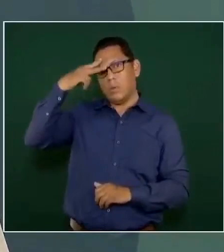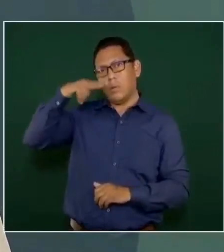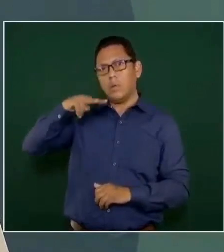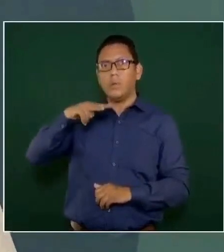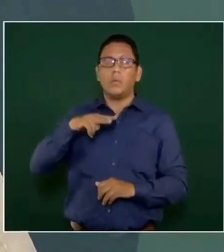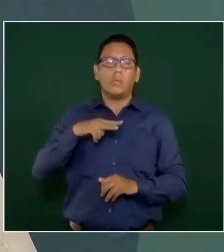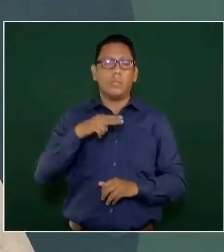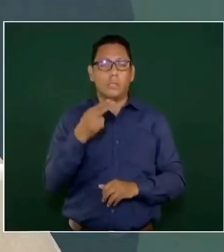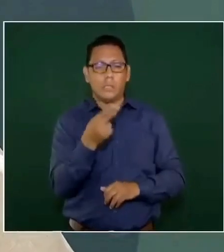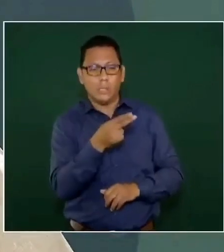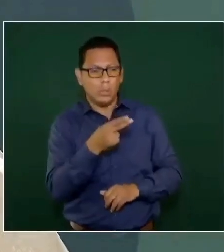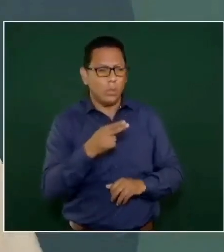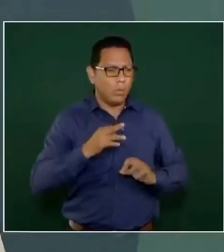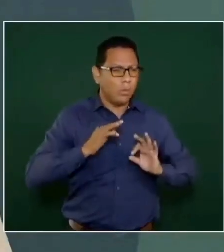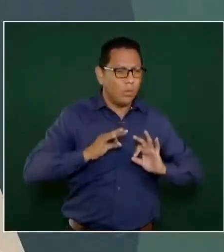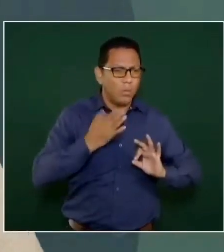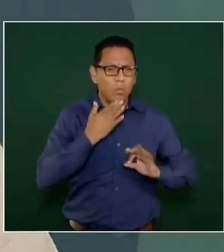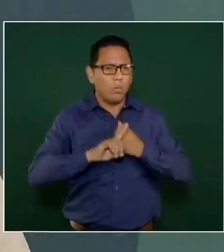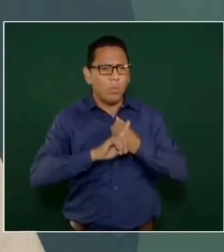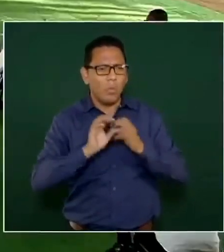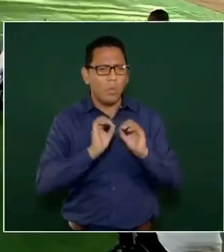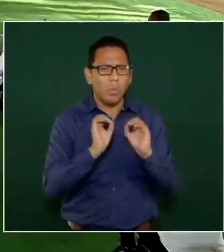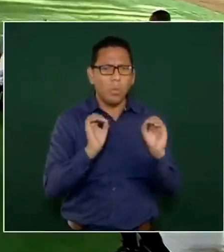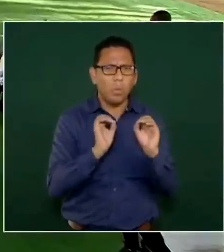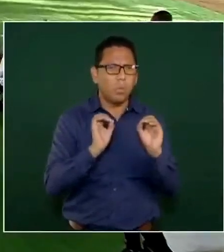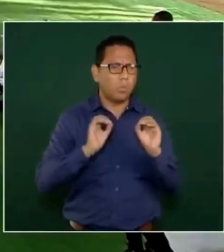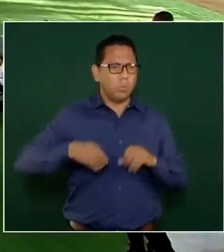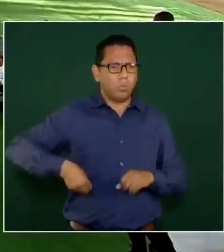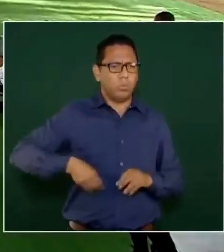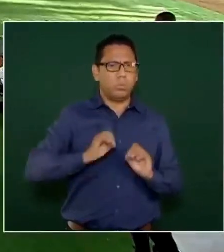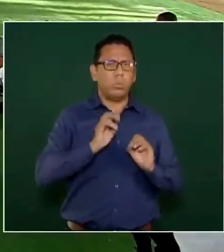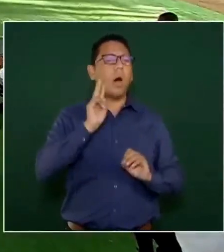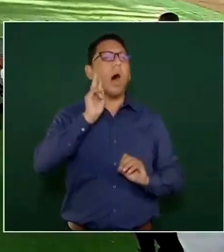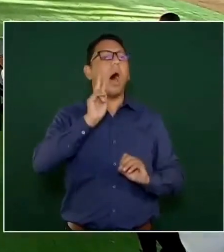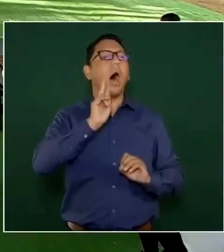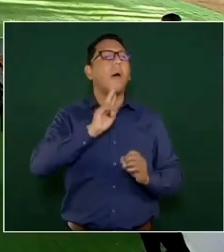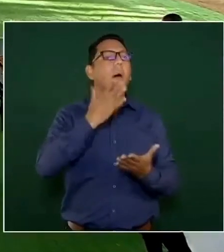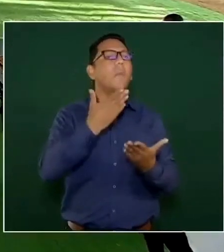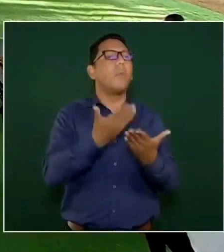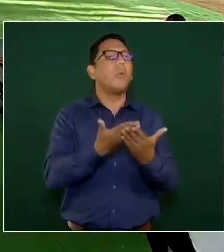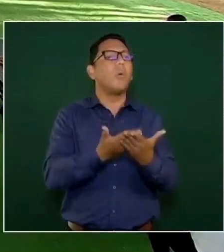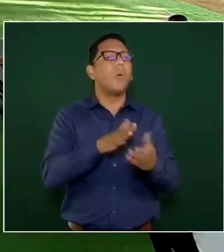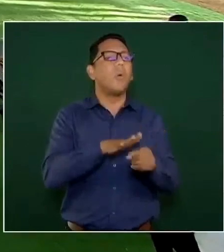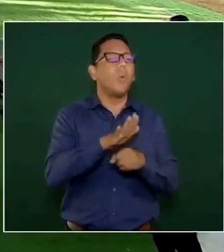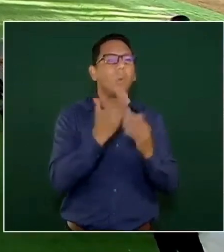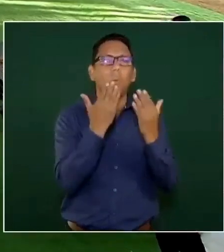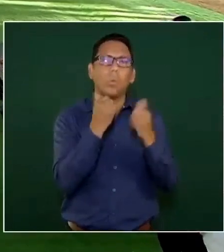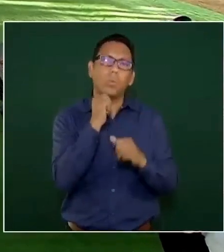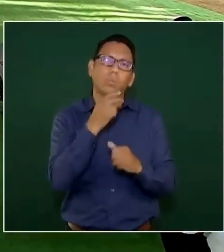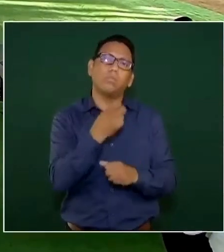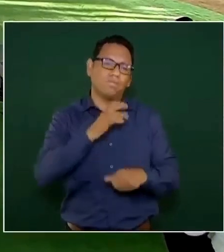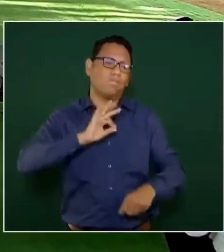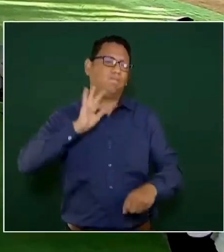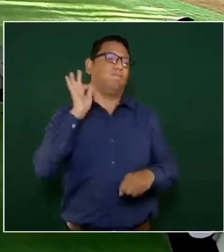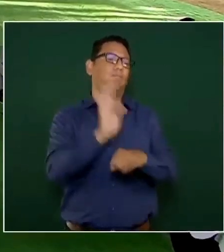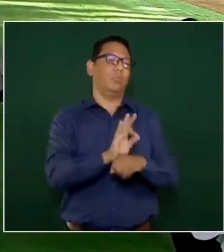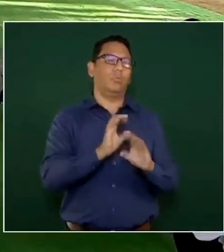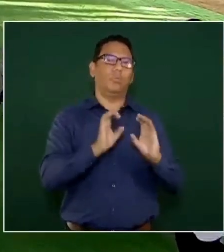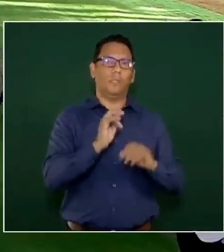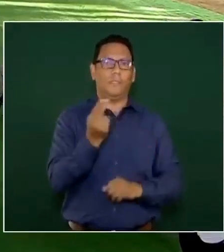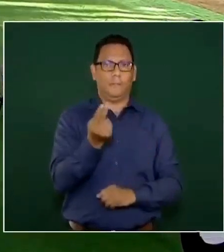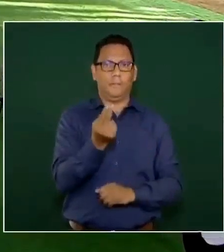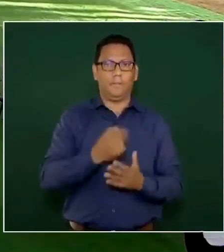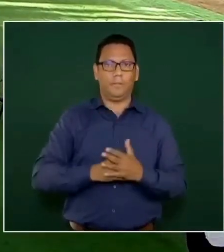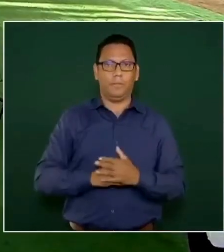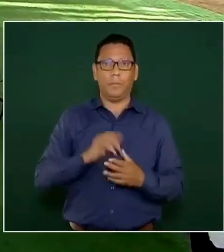presunción de inocencia, es decir, aquí nadie es culpable hasta que no se le demuestre ello, ¿no? Entonces hay que brindar esa protección.